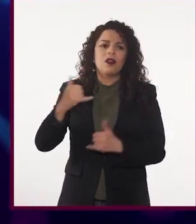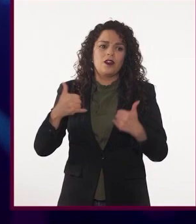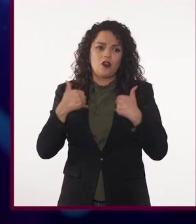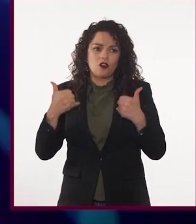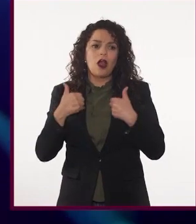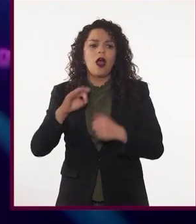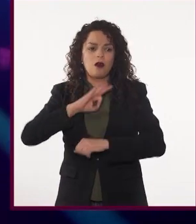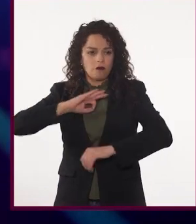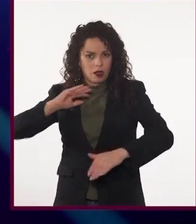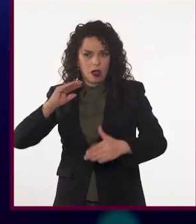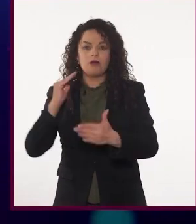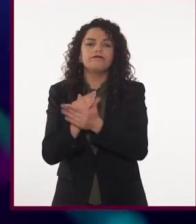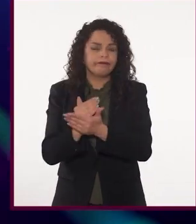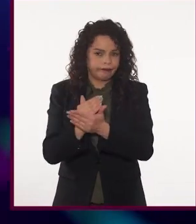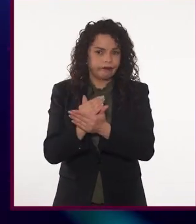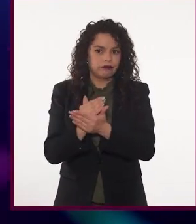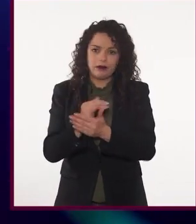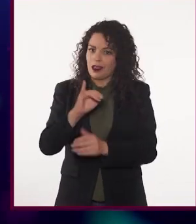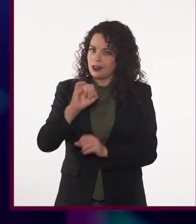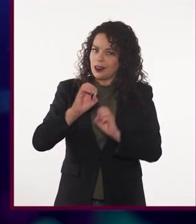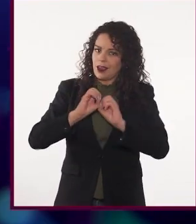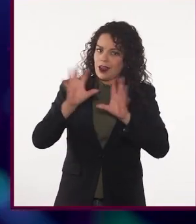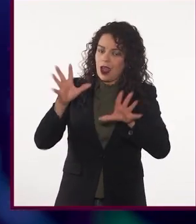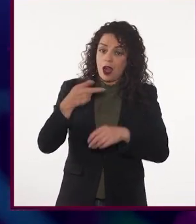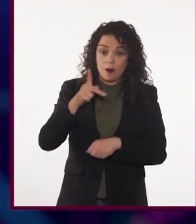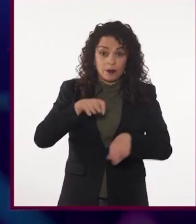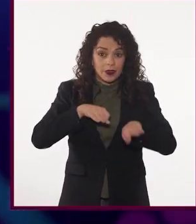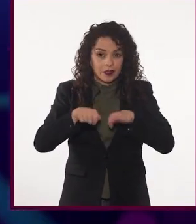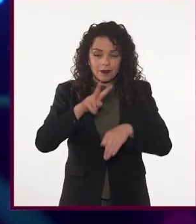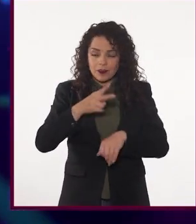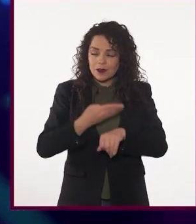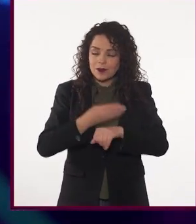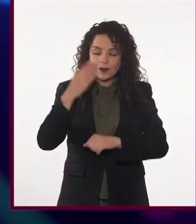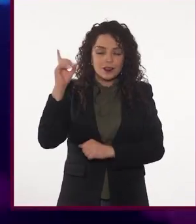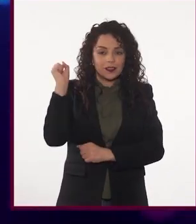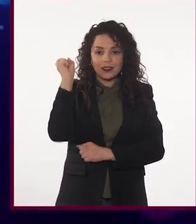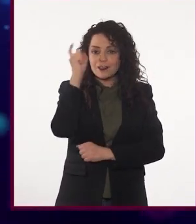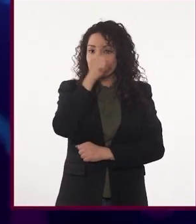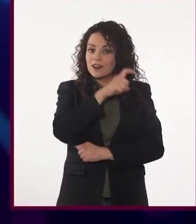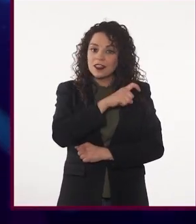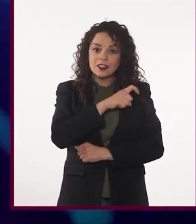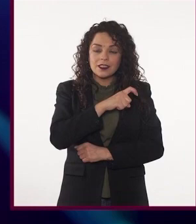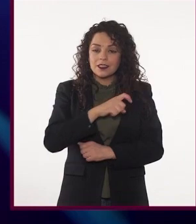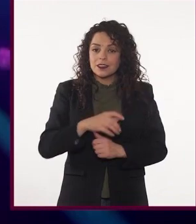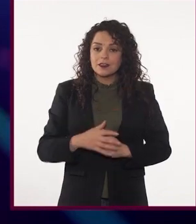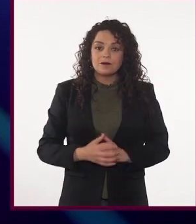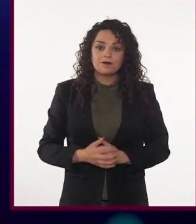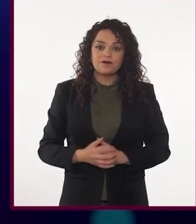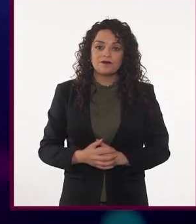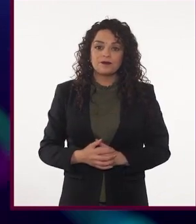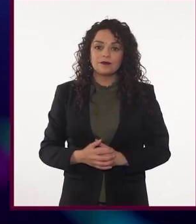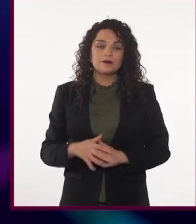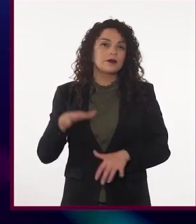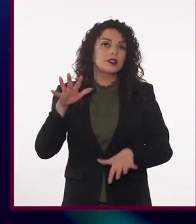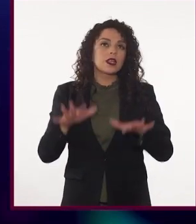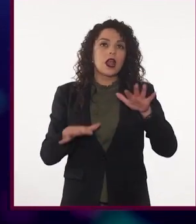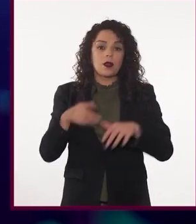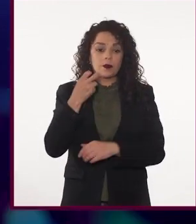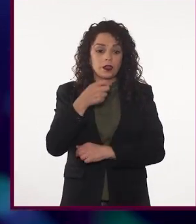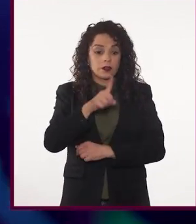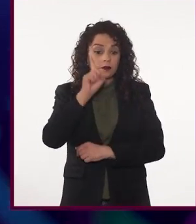las jóvenes y los jóvenes, pero en el ámbito laboral es muy complicado, porque a veces pues